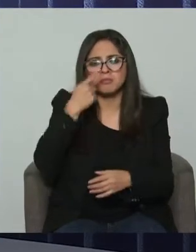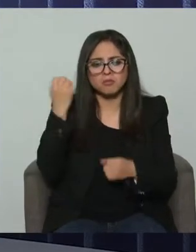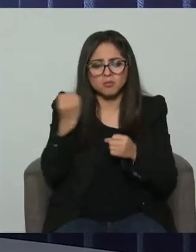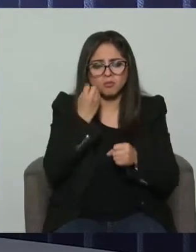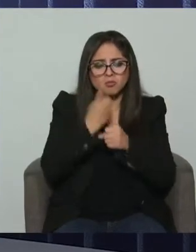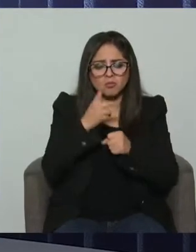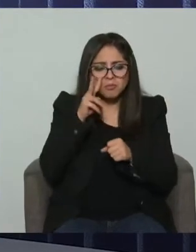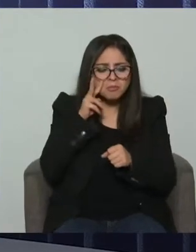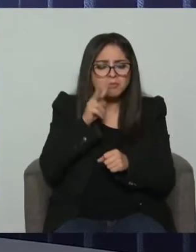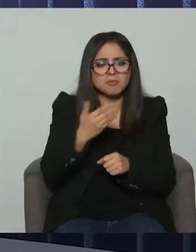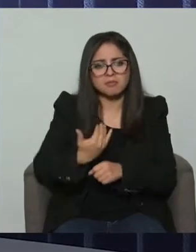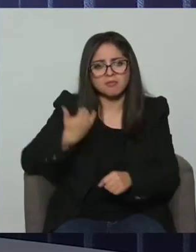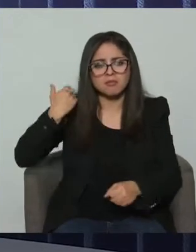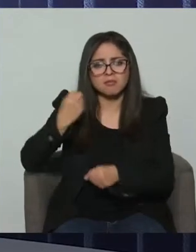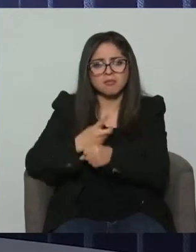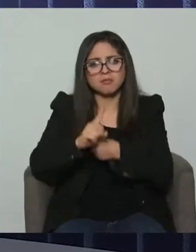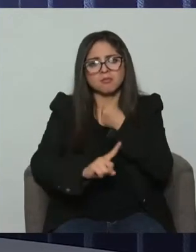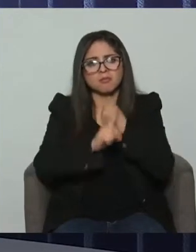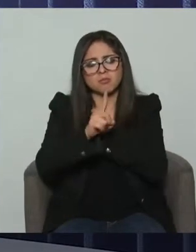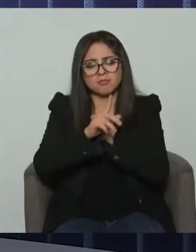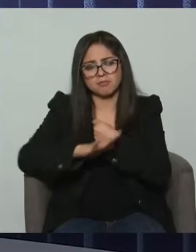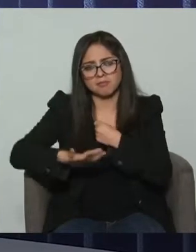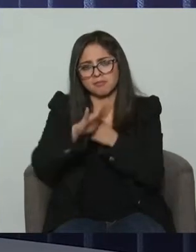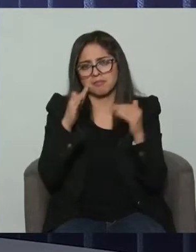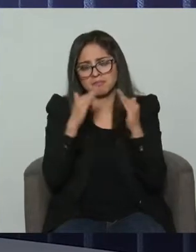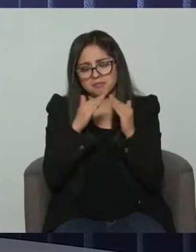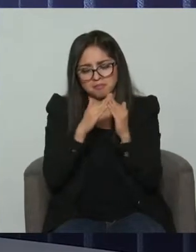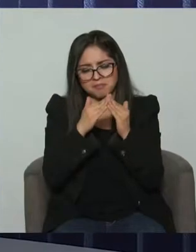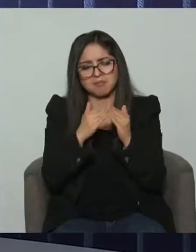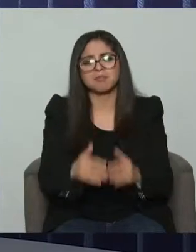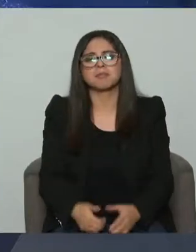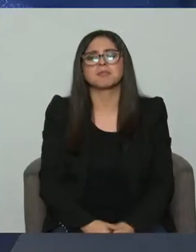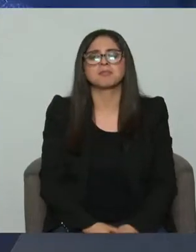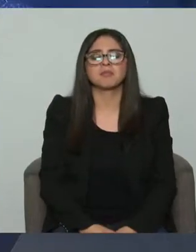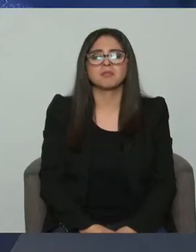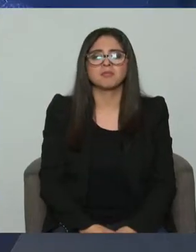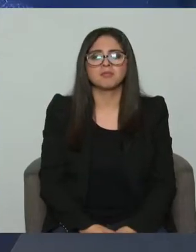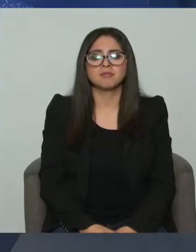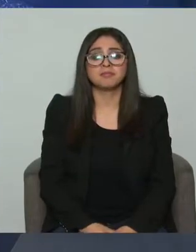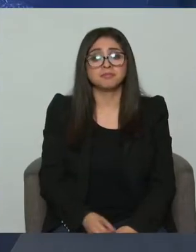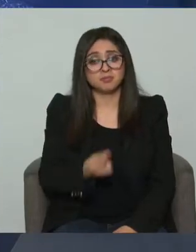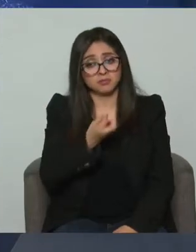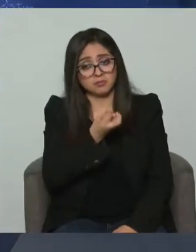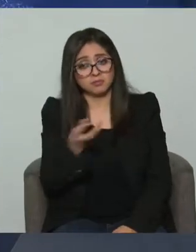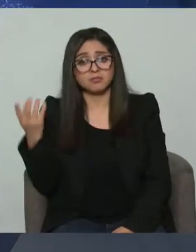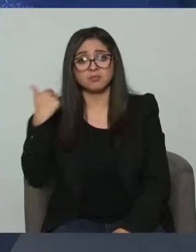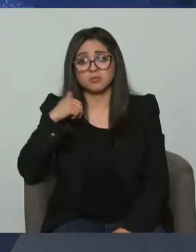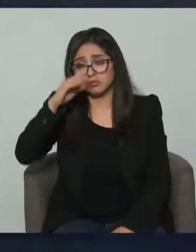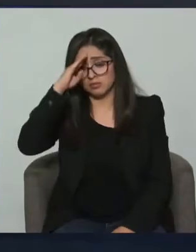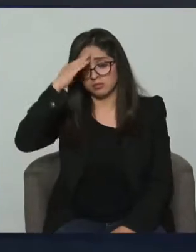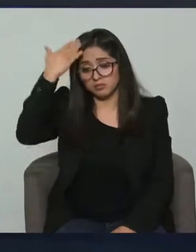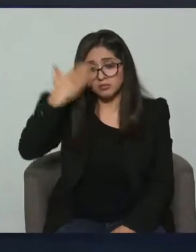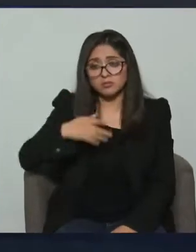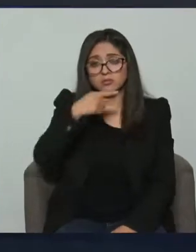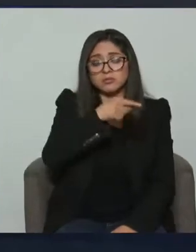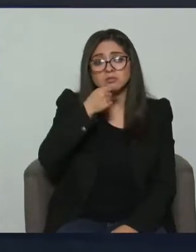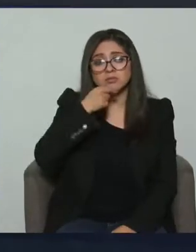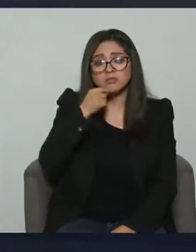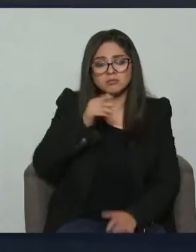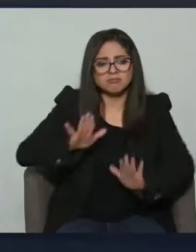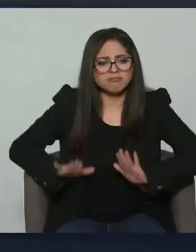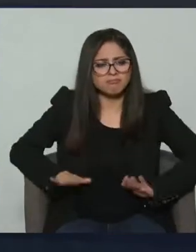sino es una responsabilidad social, tanto del Estado y de social, claro. Oye, también hay de OEMA señales que lanzan los niños. Si en casa